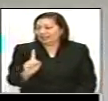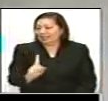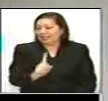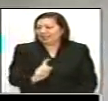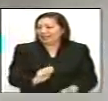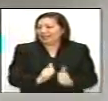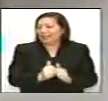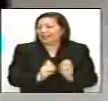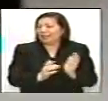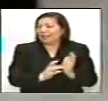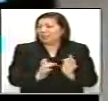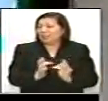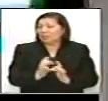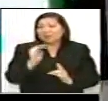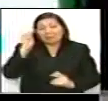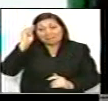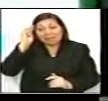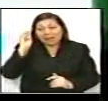en cambio en Jesús María,